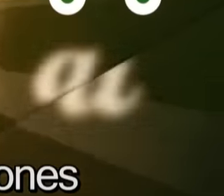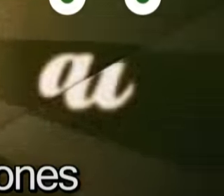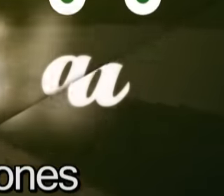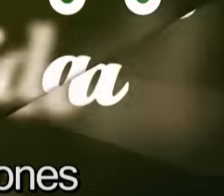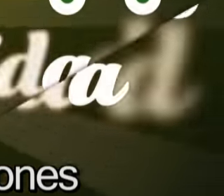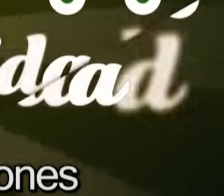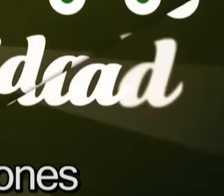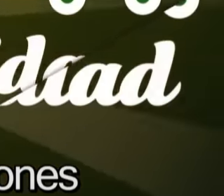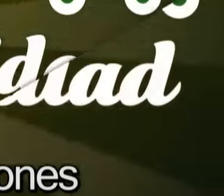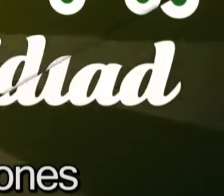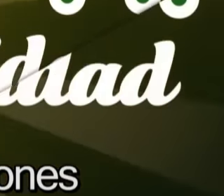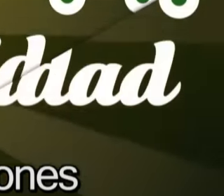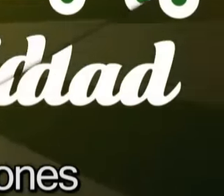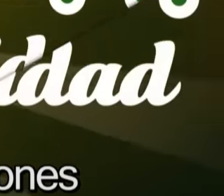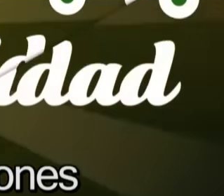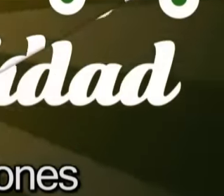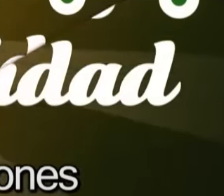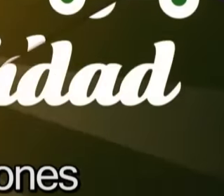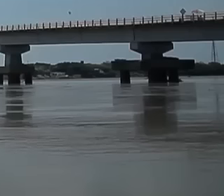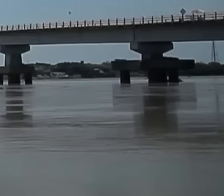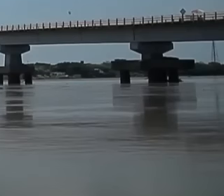premia tu fidelidad.